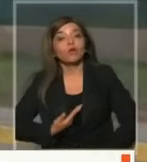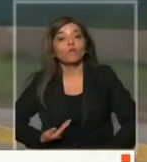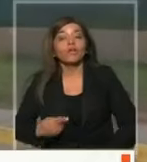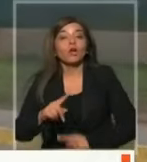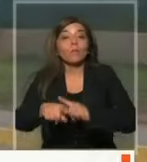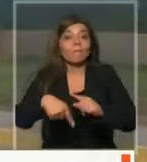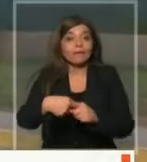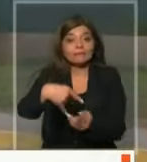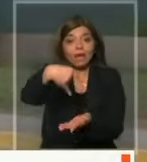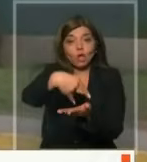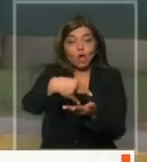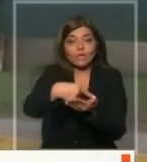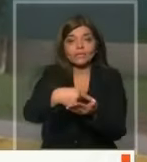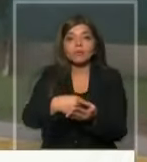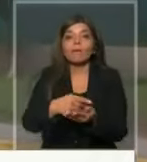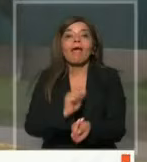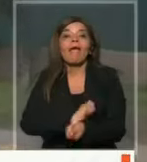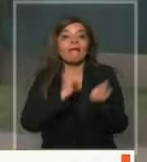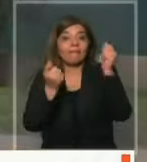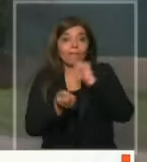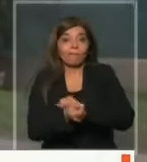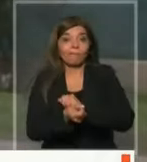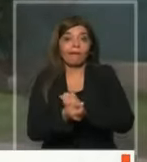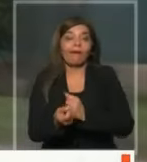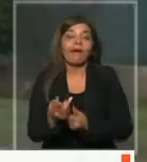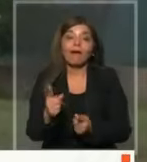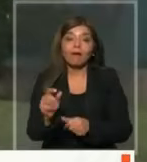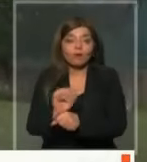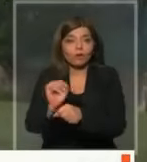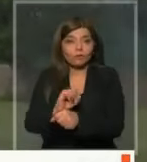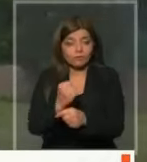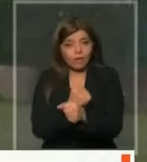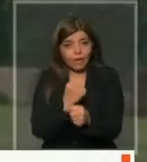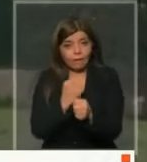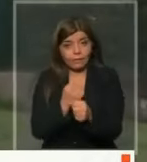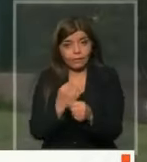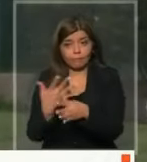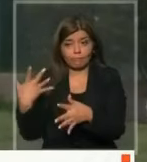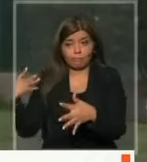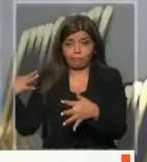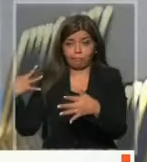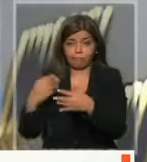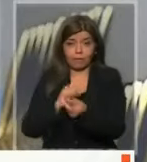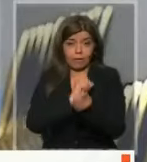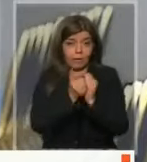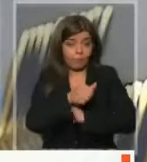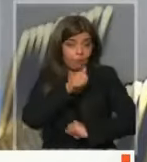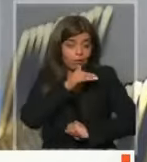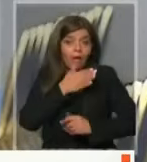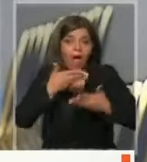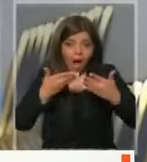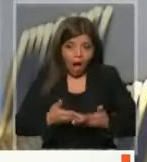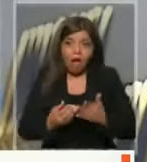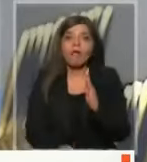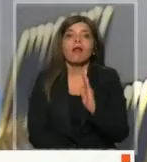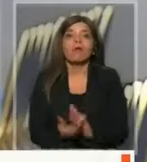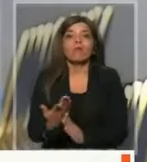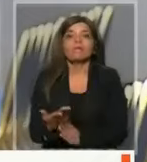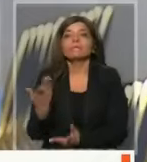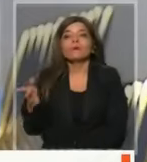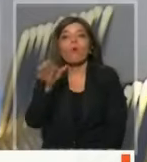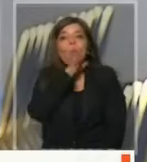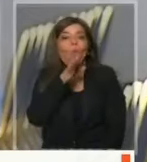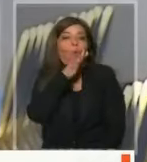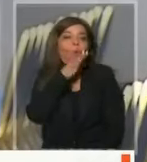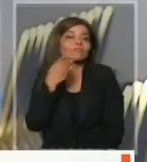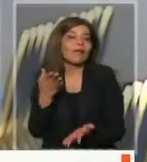para la renovación de flotas de vehículos de carabineros, que llevaban muchísimos años sin renovar, tengan una manifestación de uso indebido como el